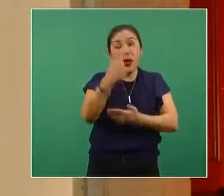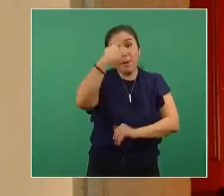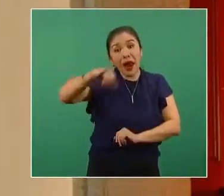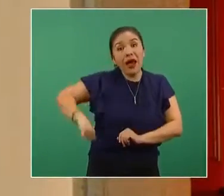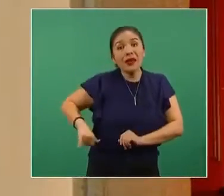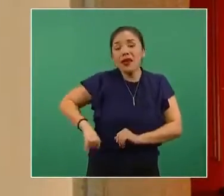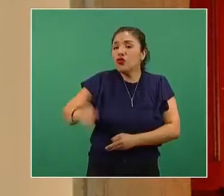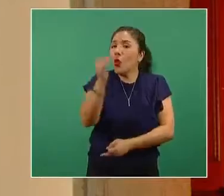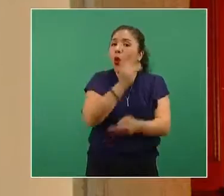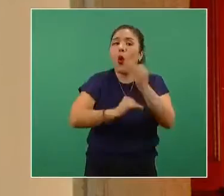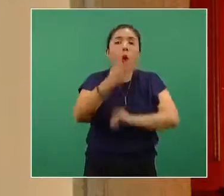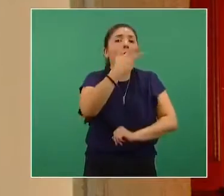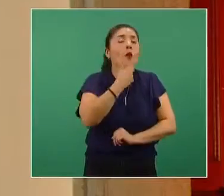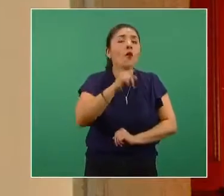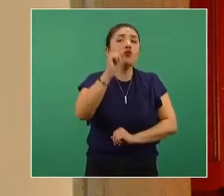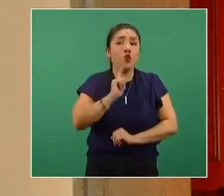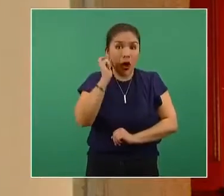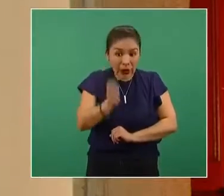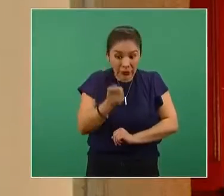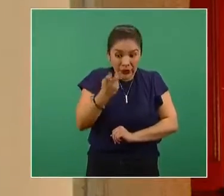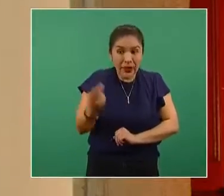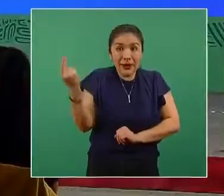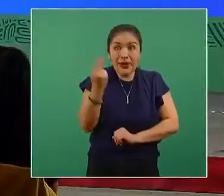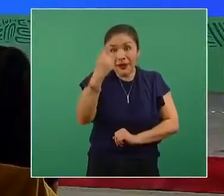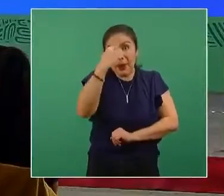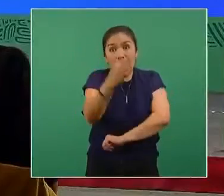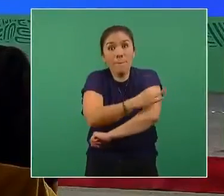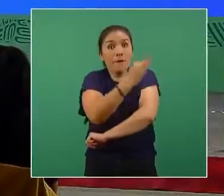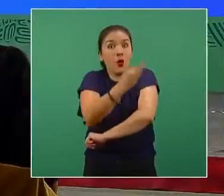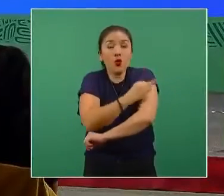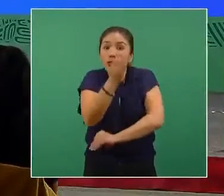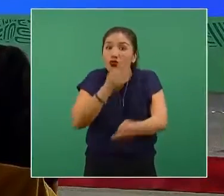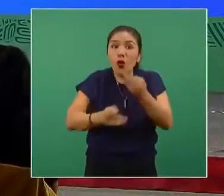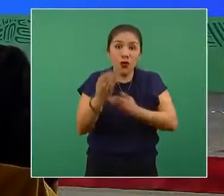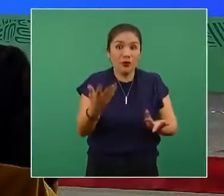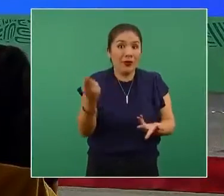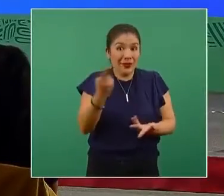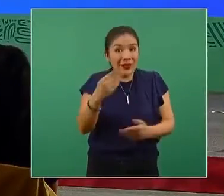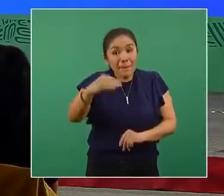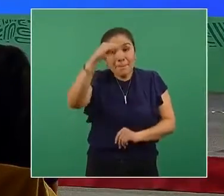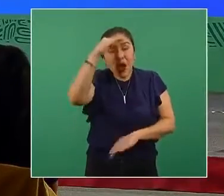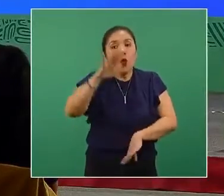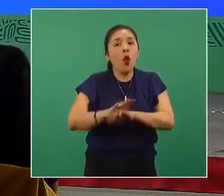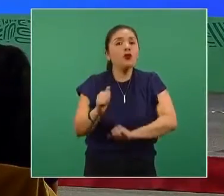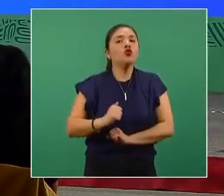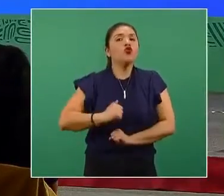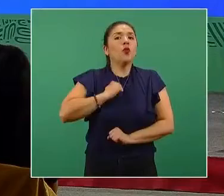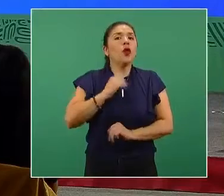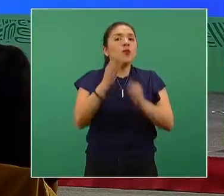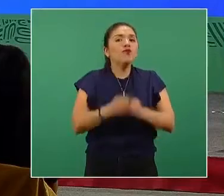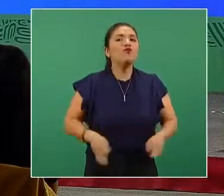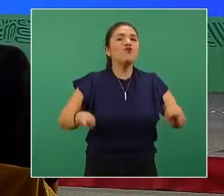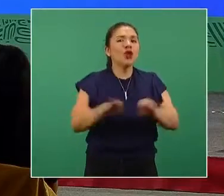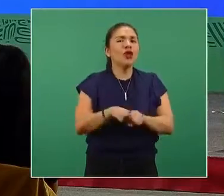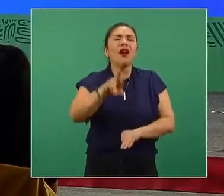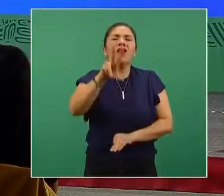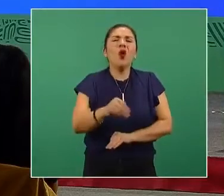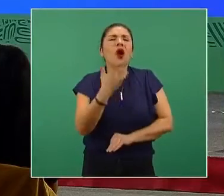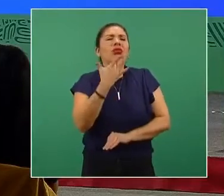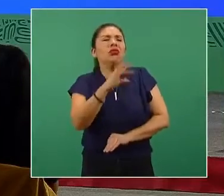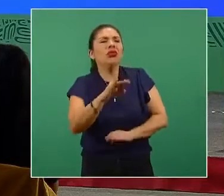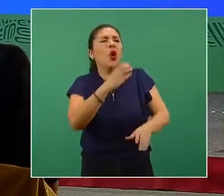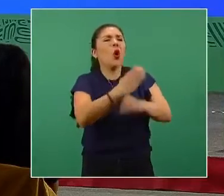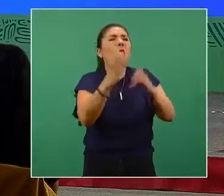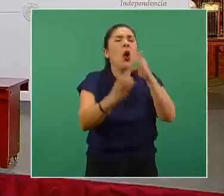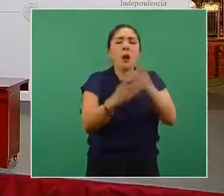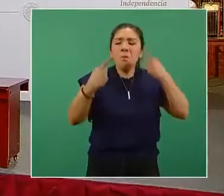interés de todas y todos que el pueblo de México se vacune. Hay que pensar en el interés superior y no en los aspectos muy locales o